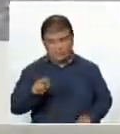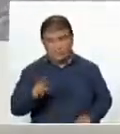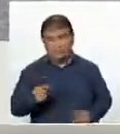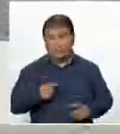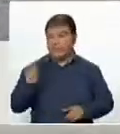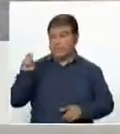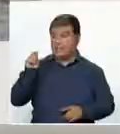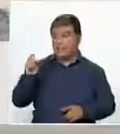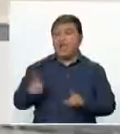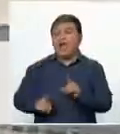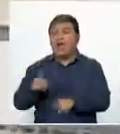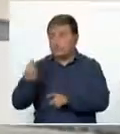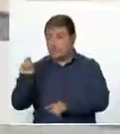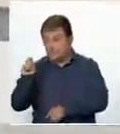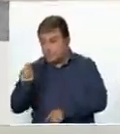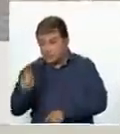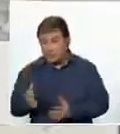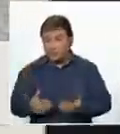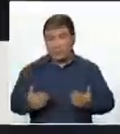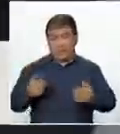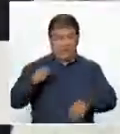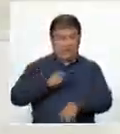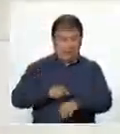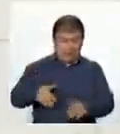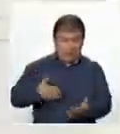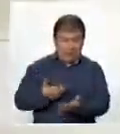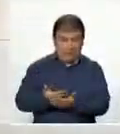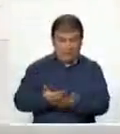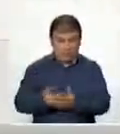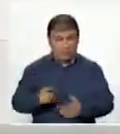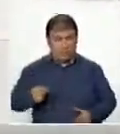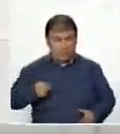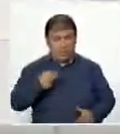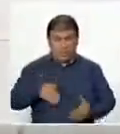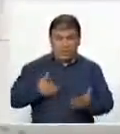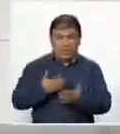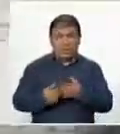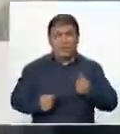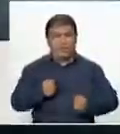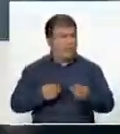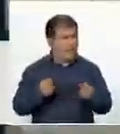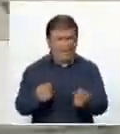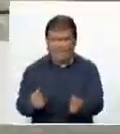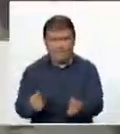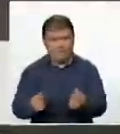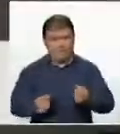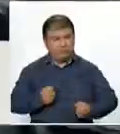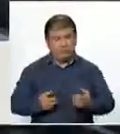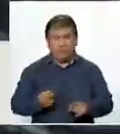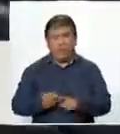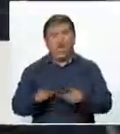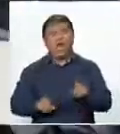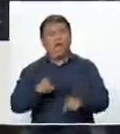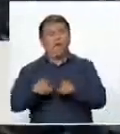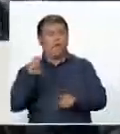los testigos. Algunos testigos que estaban en el momento en el que llegamos, en verdad llegamos corriendo, fue muy rápido todo esto, y algunos testigos de manera preliminar nos